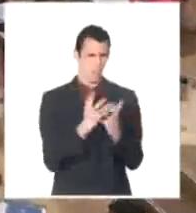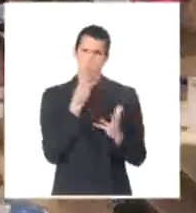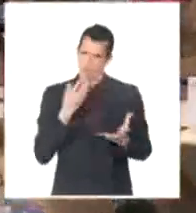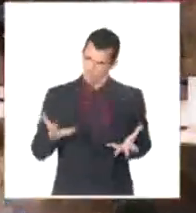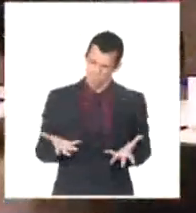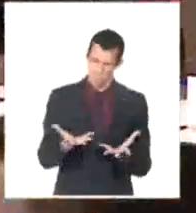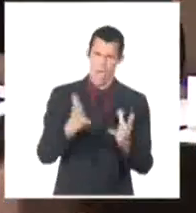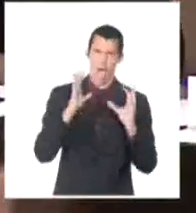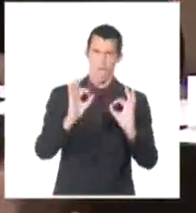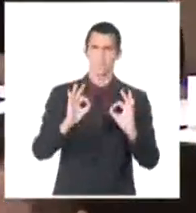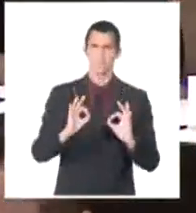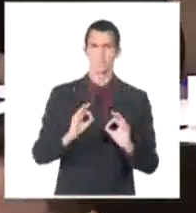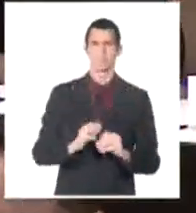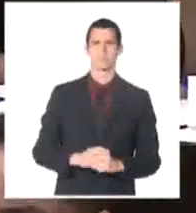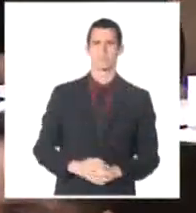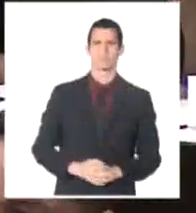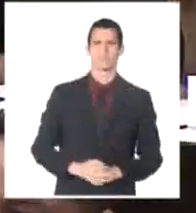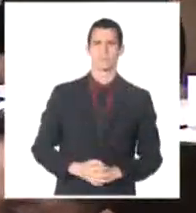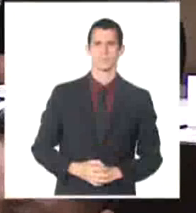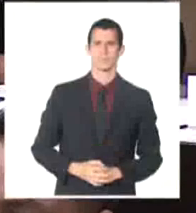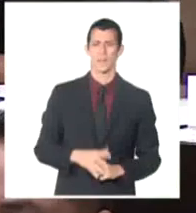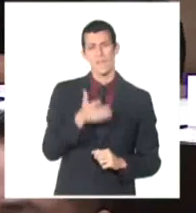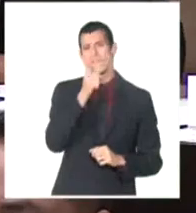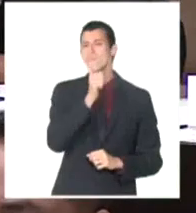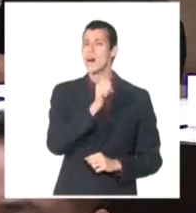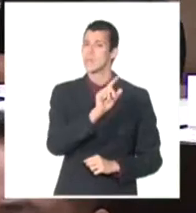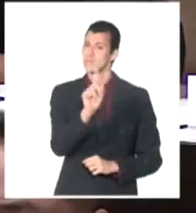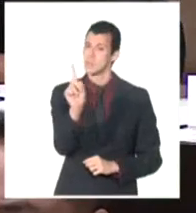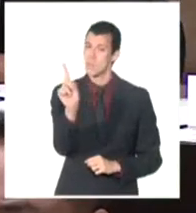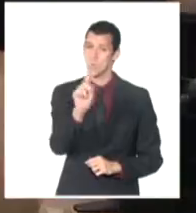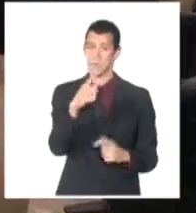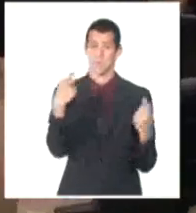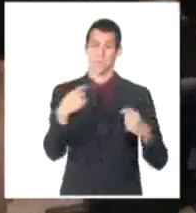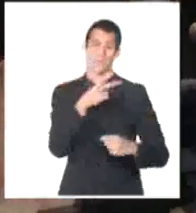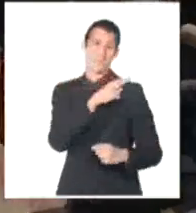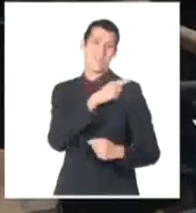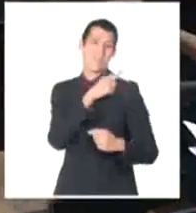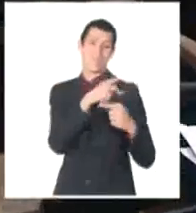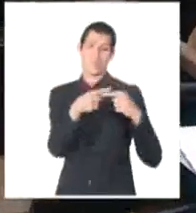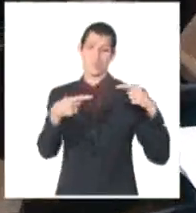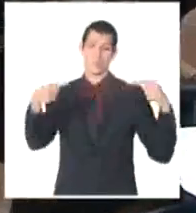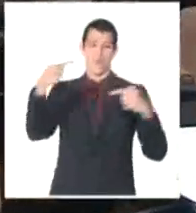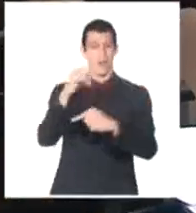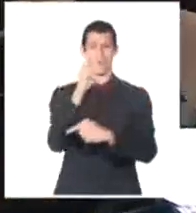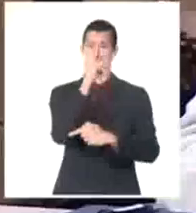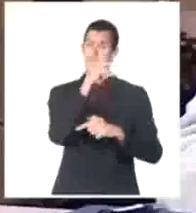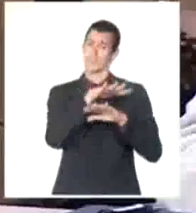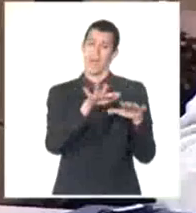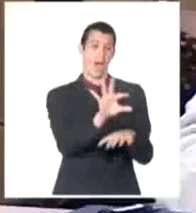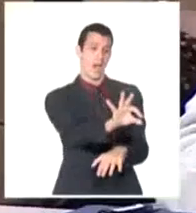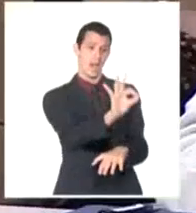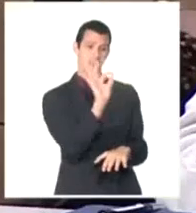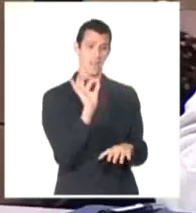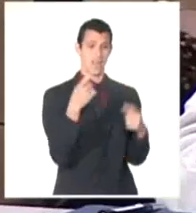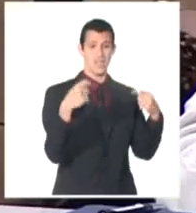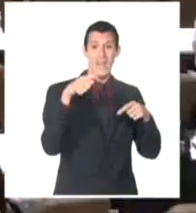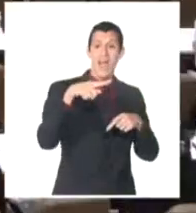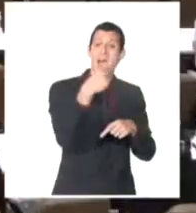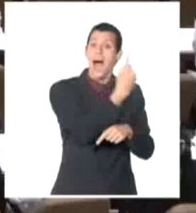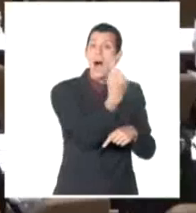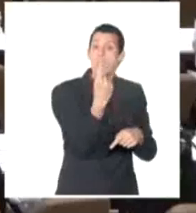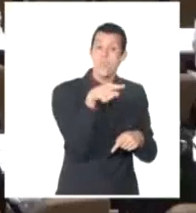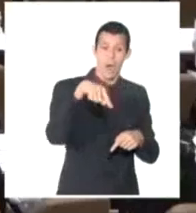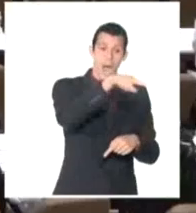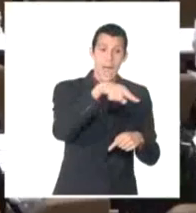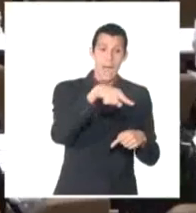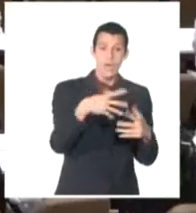complejo, ese intercambio permanente con los electores, la comunicación transparente y la coherencia entre el decir y el hacer son fórmulas